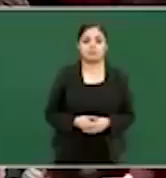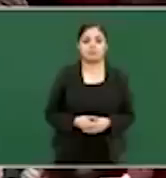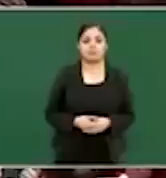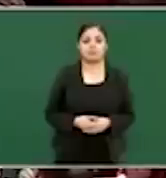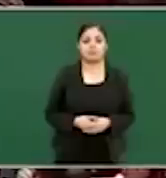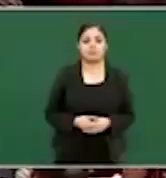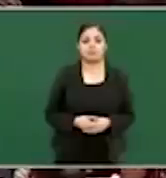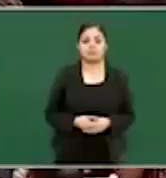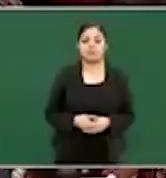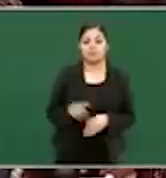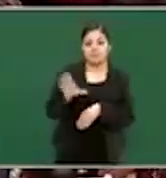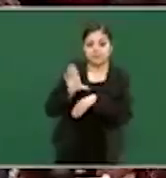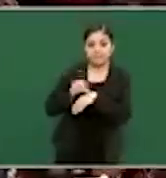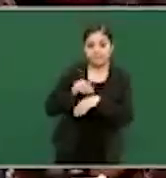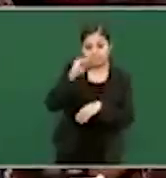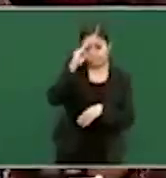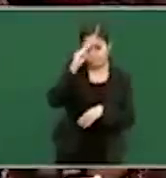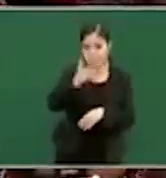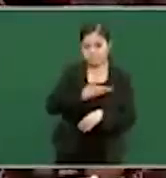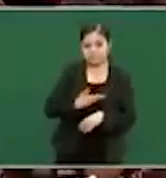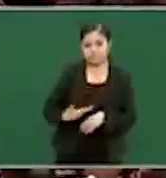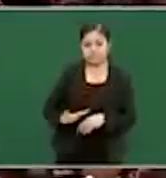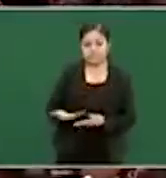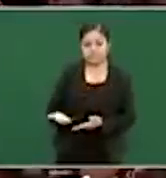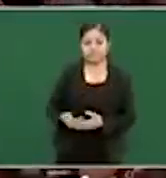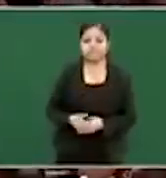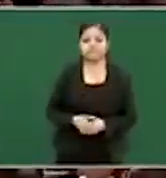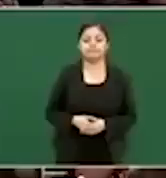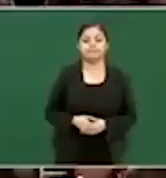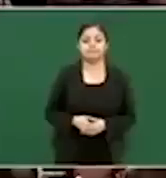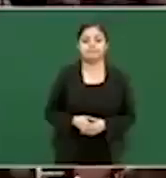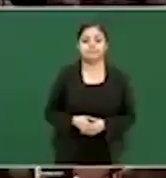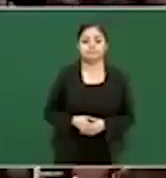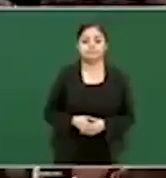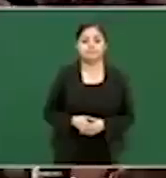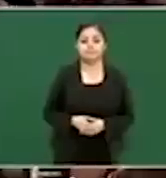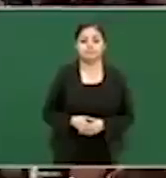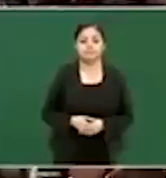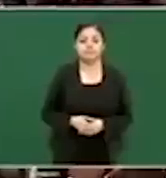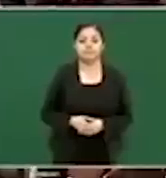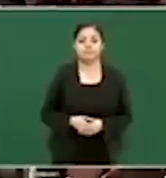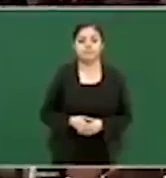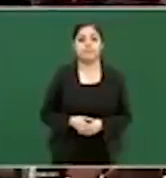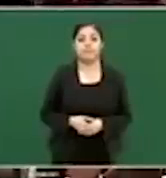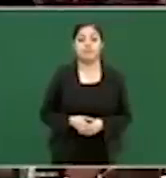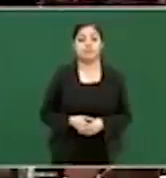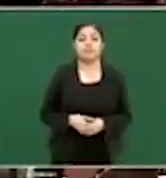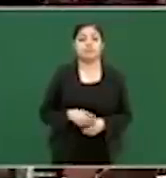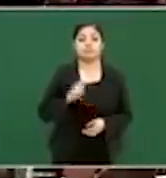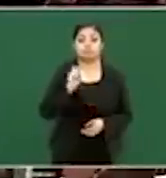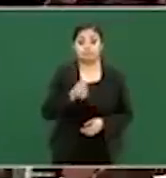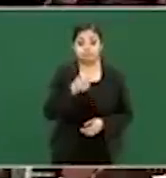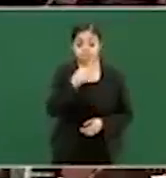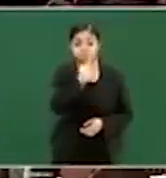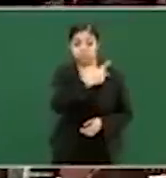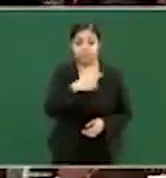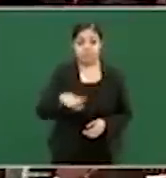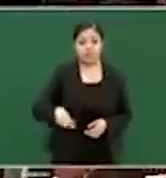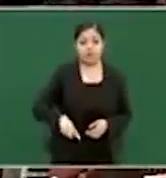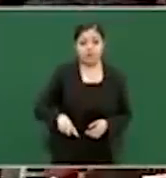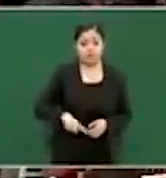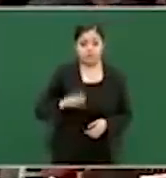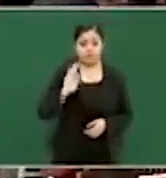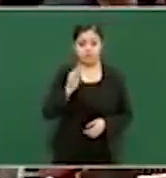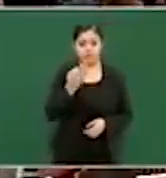Con permiso, señor presidente. Bien, por parte de lo que el gobierno federal ha desarrollado en la